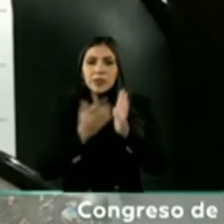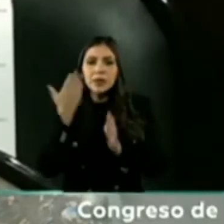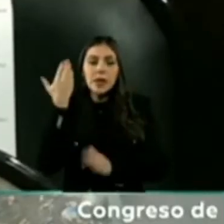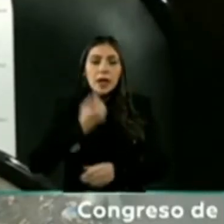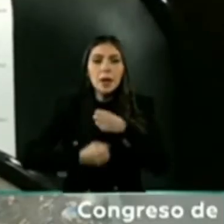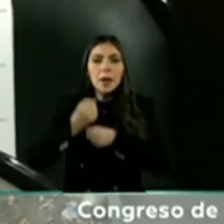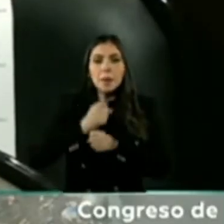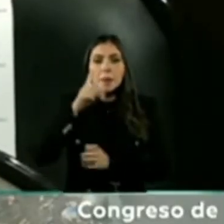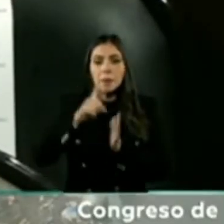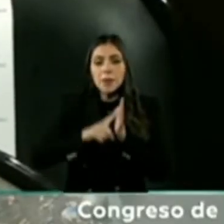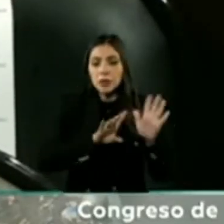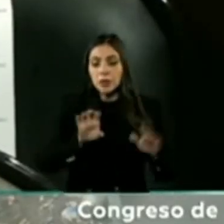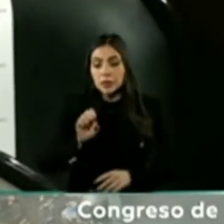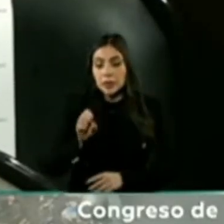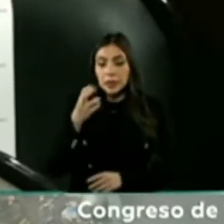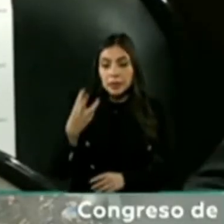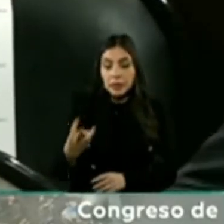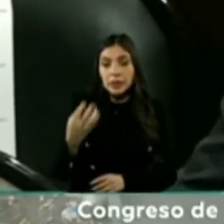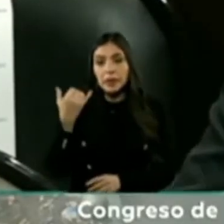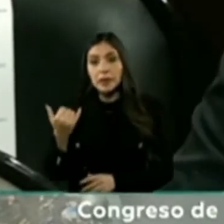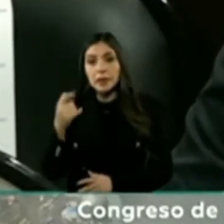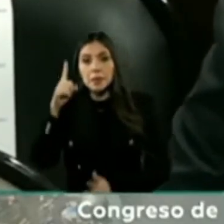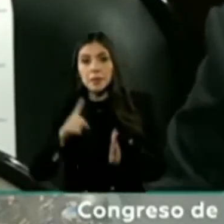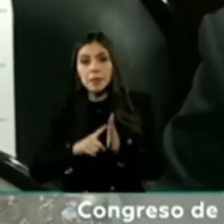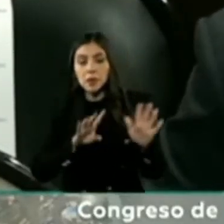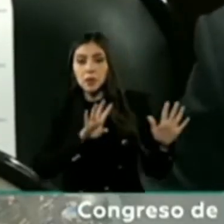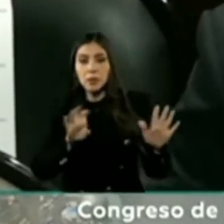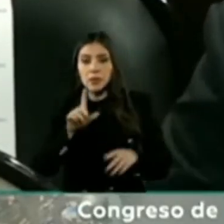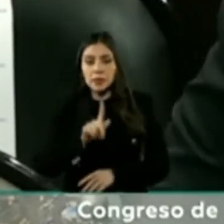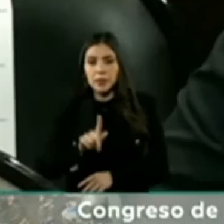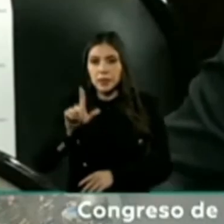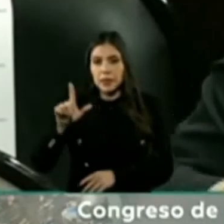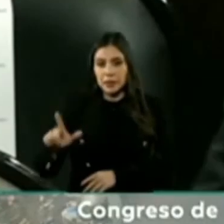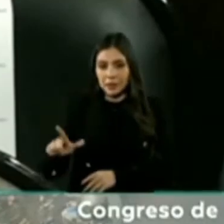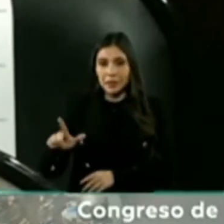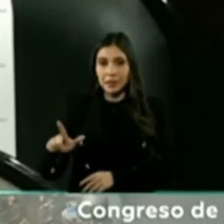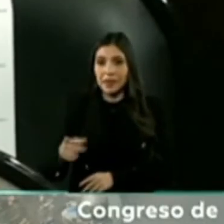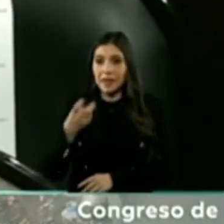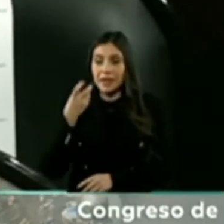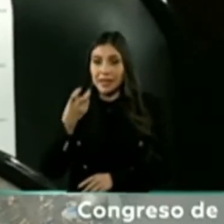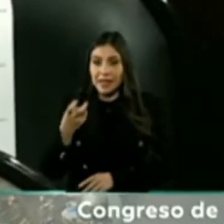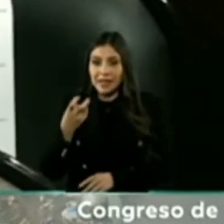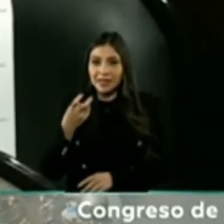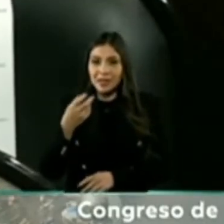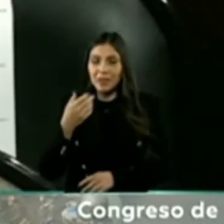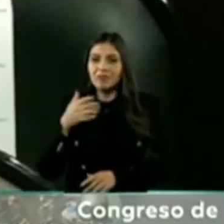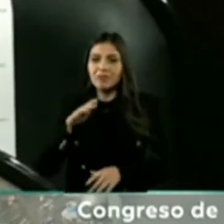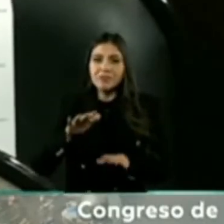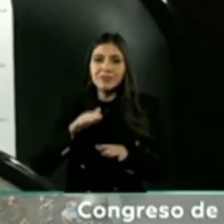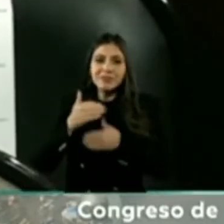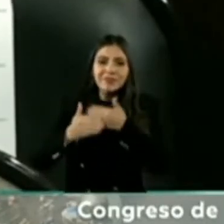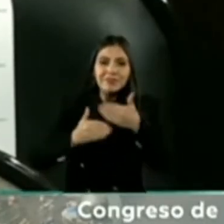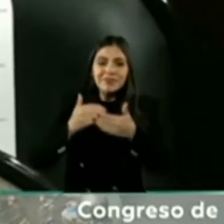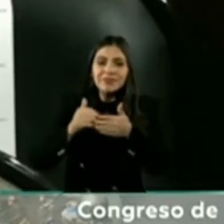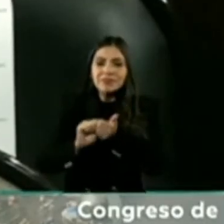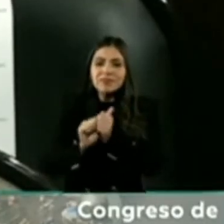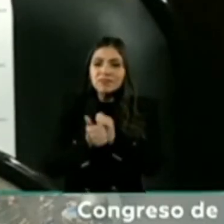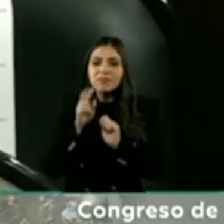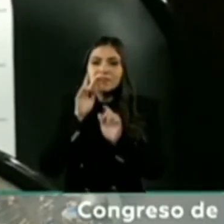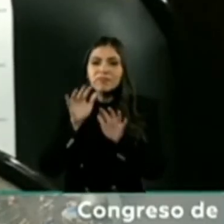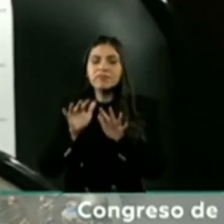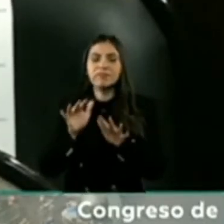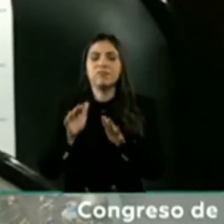1963 y de 1977. Una clara regresión que se es lo que dice Alito Moreno, Alejandro